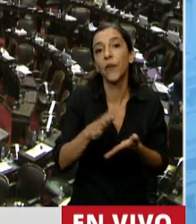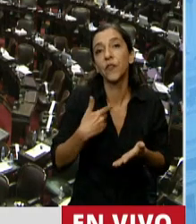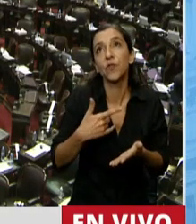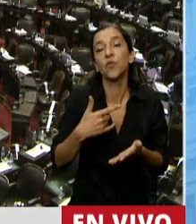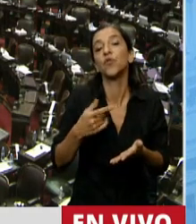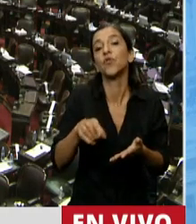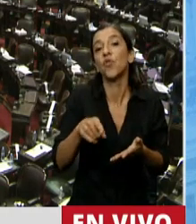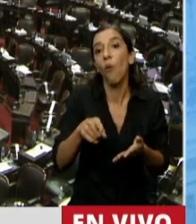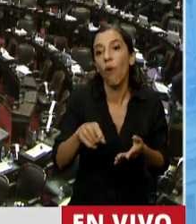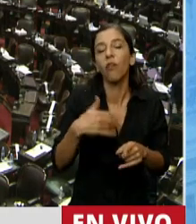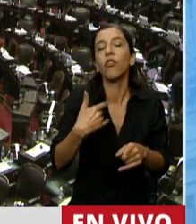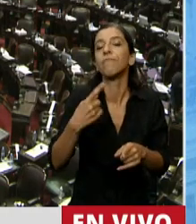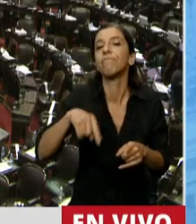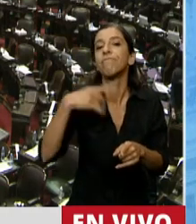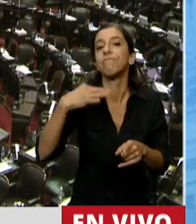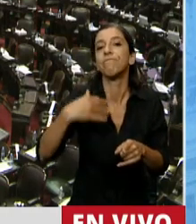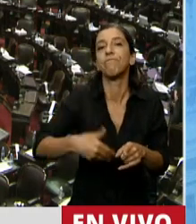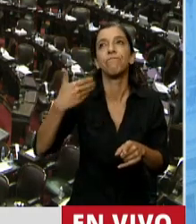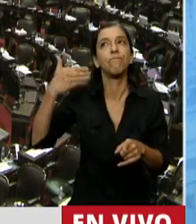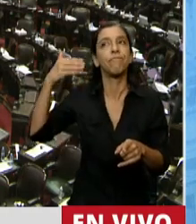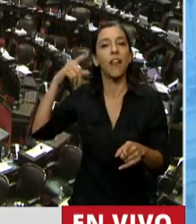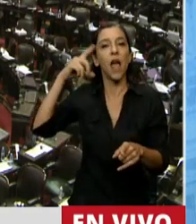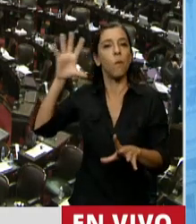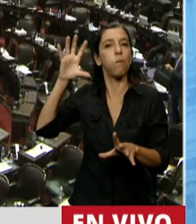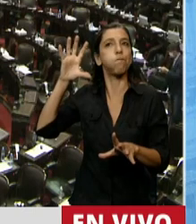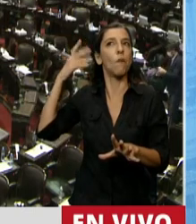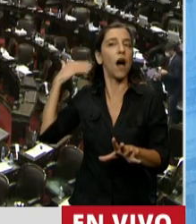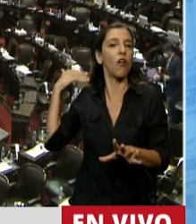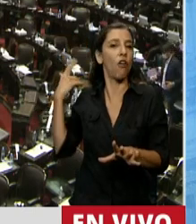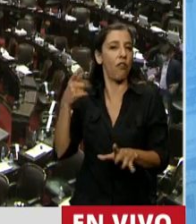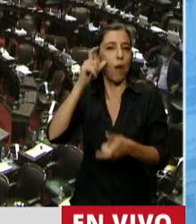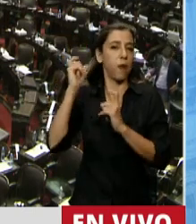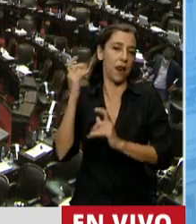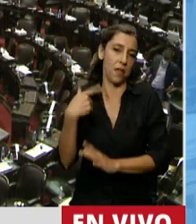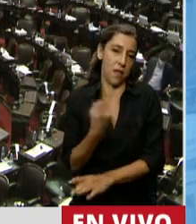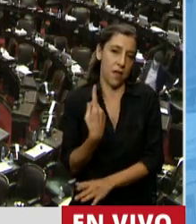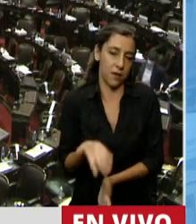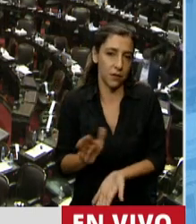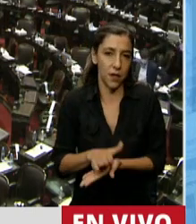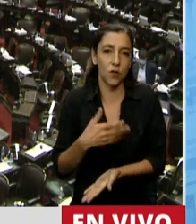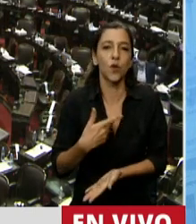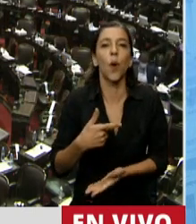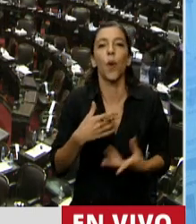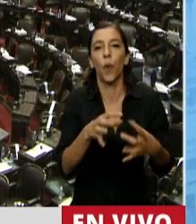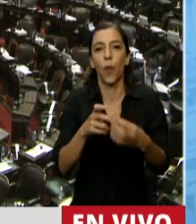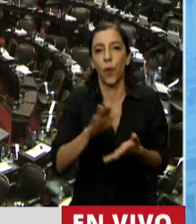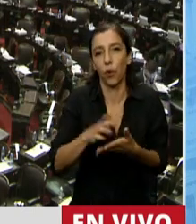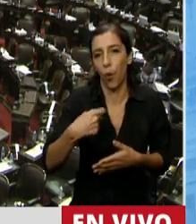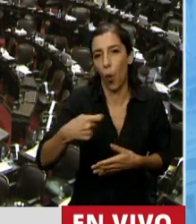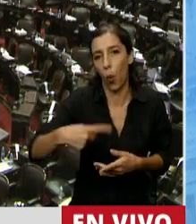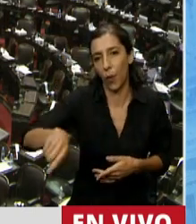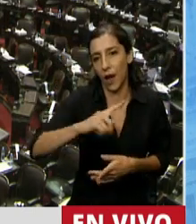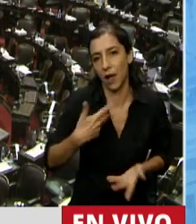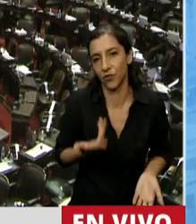en los últimos años de las jubilaciones en la Argentina. Porque, como ya sabemos, cuando no se quiere hablar del pasado,